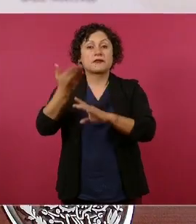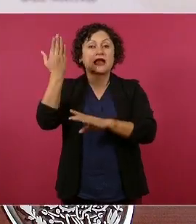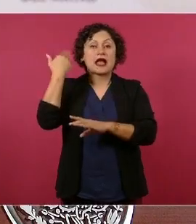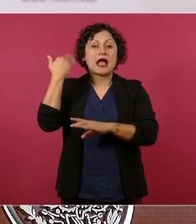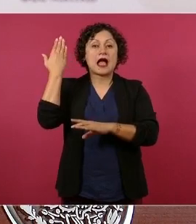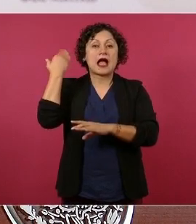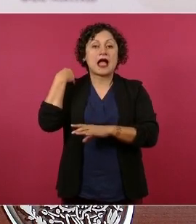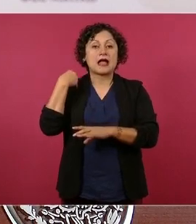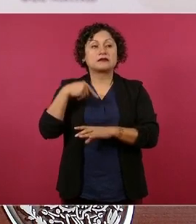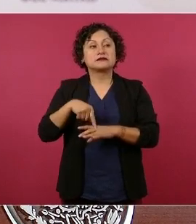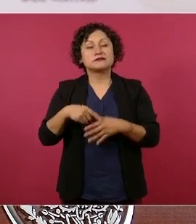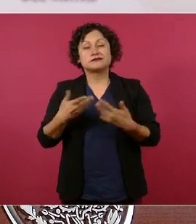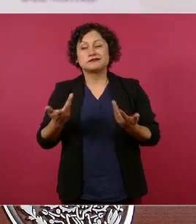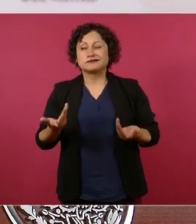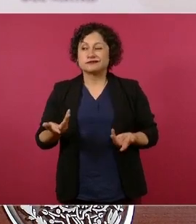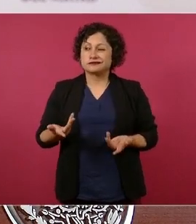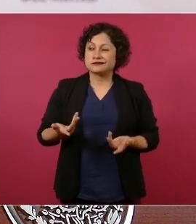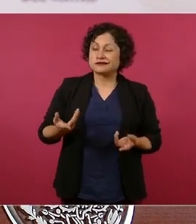simpatizan pues con